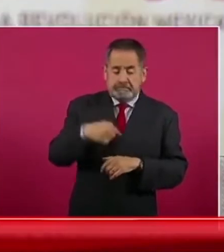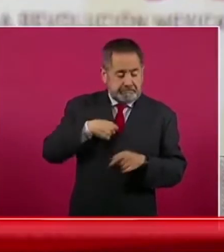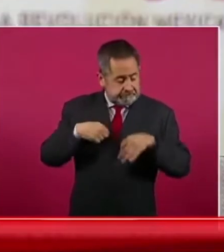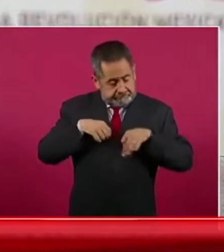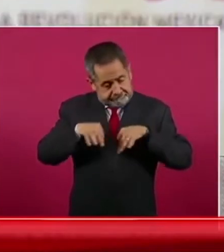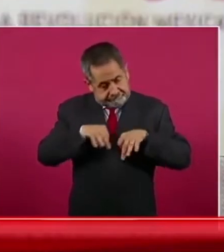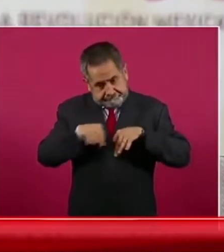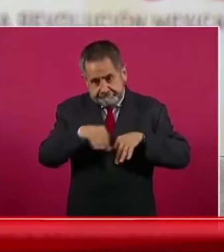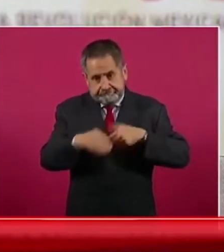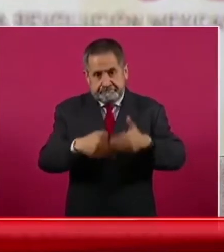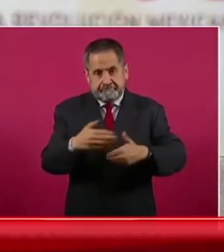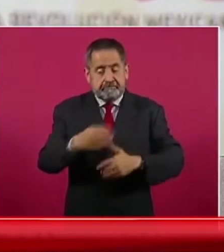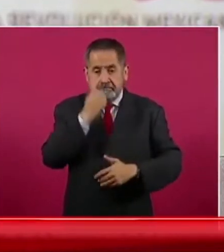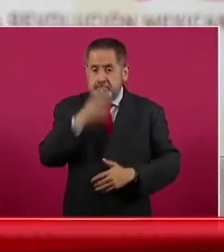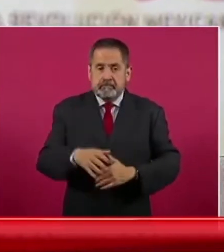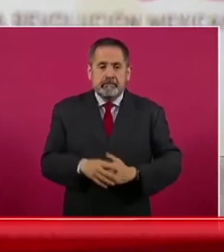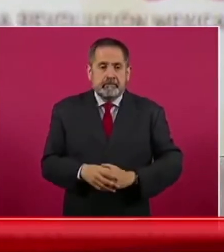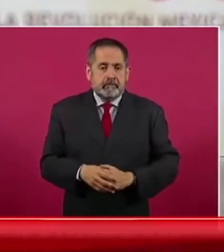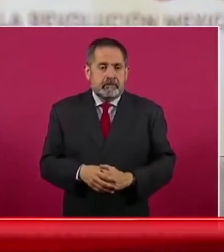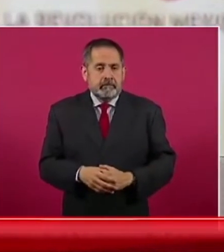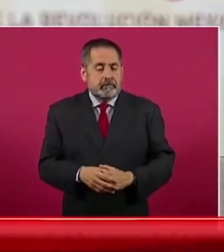Y es muy interesante